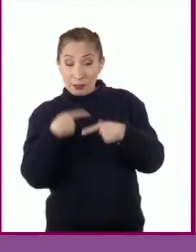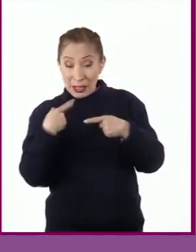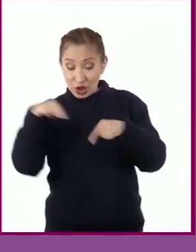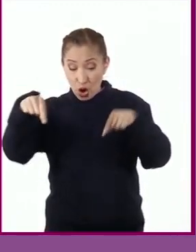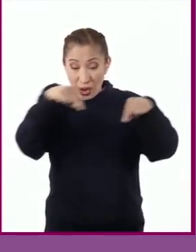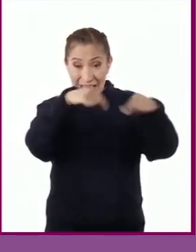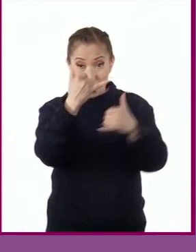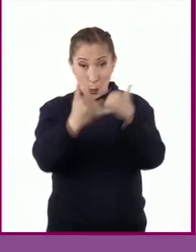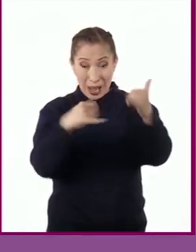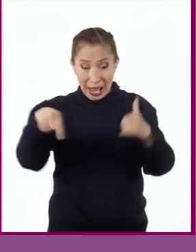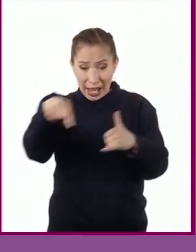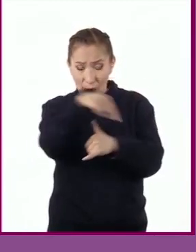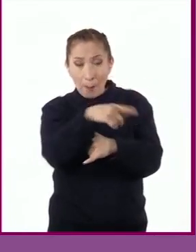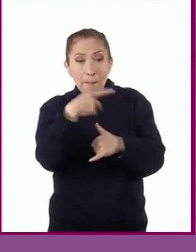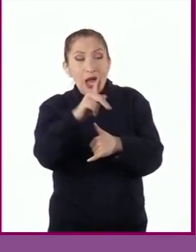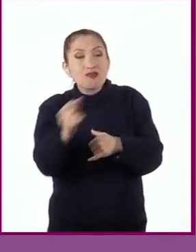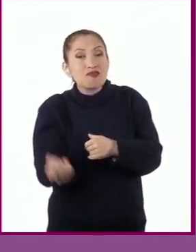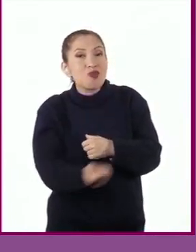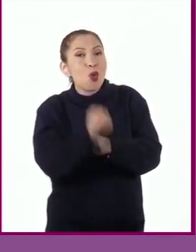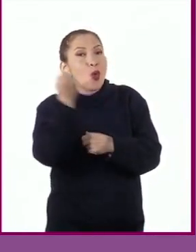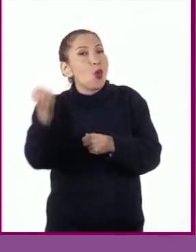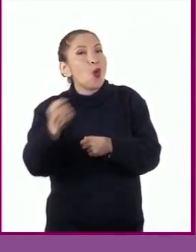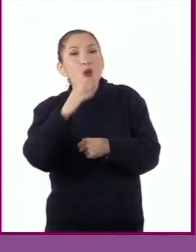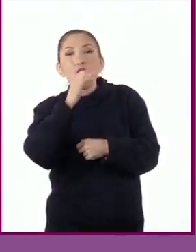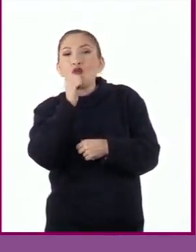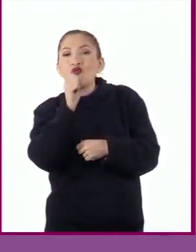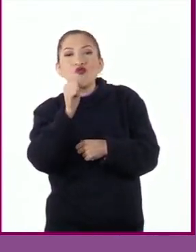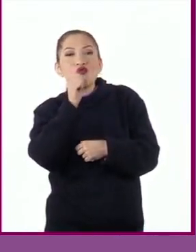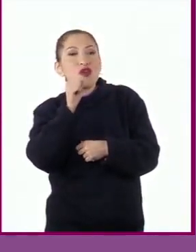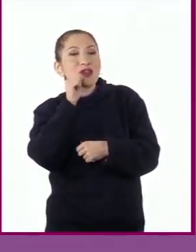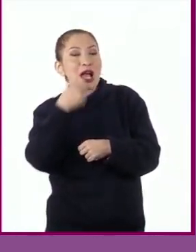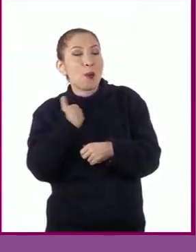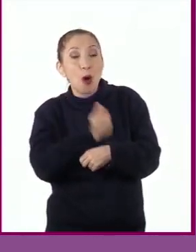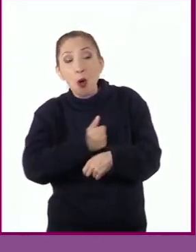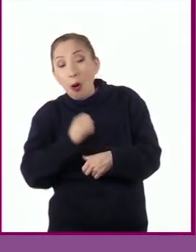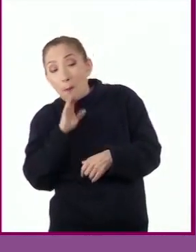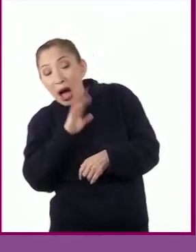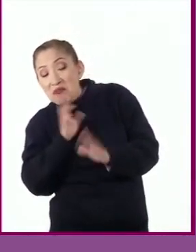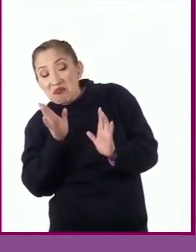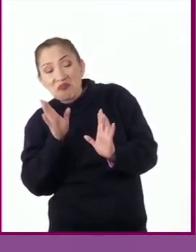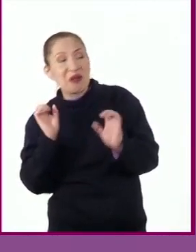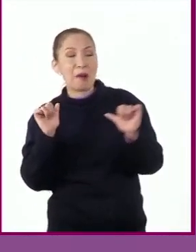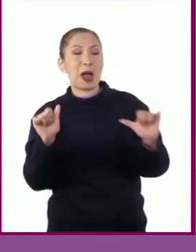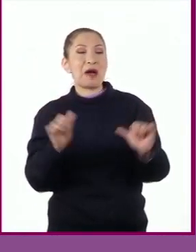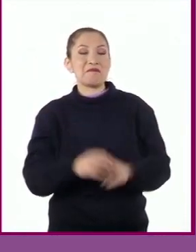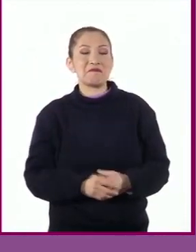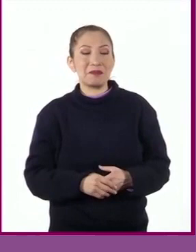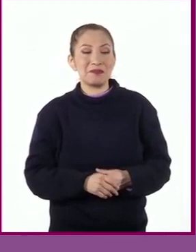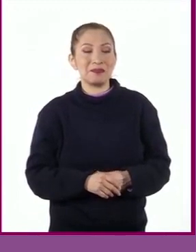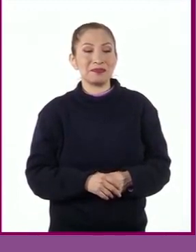en el terreno de juego, pero afortunadamente no ha habido consecuencias que lamentar.